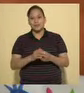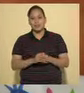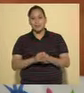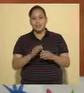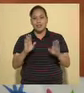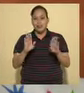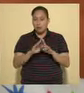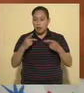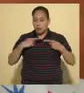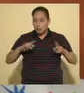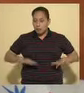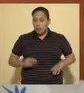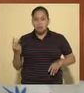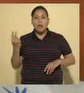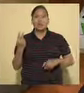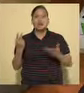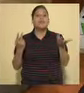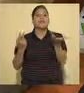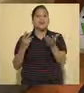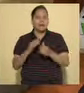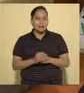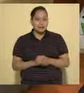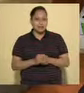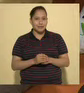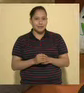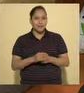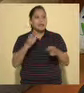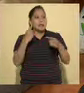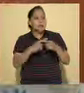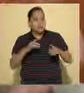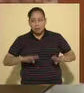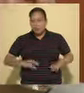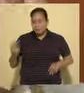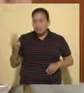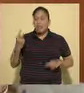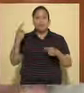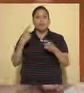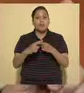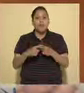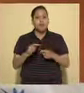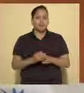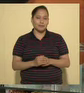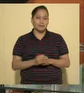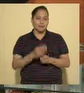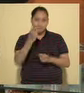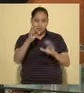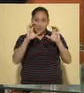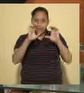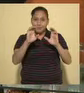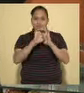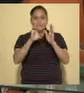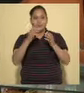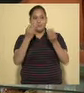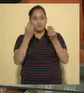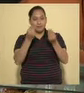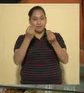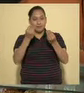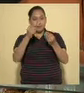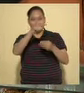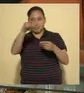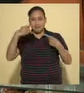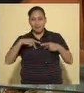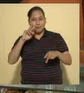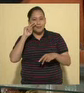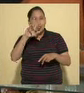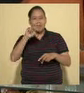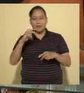la relación de pareja. Entonces, híjole, ¿quién es tu pareja? Porque cuidado aquí. Muchos de los amigos del auditorio están